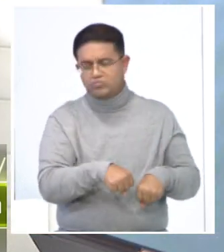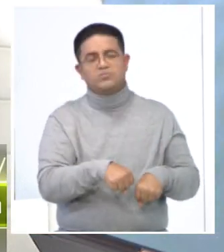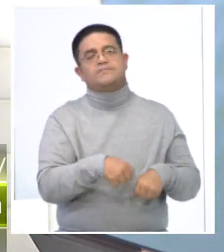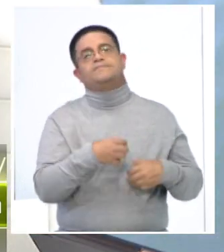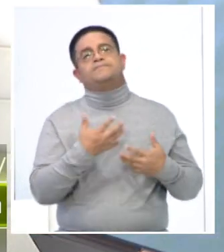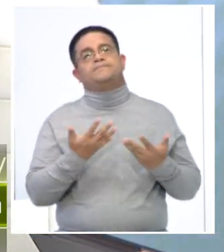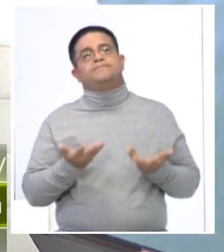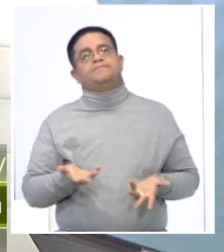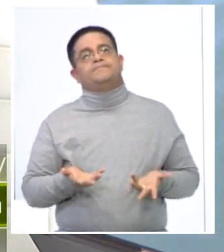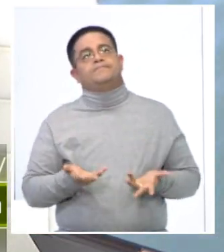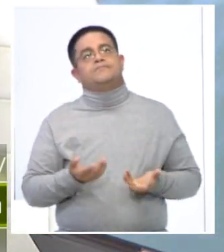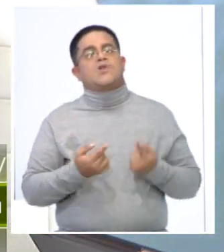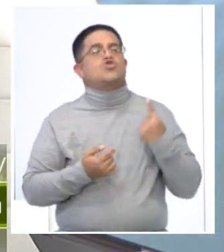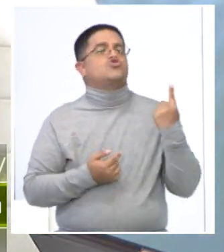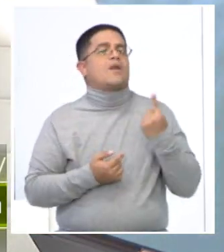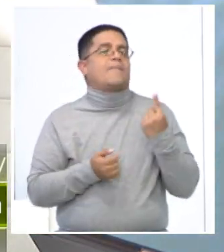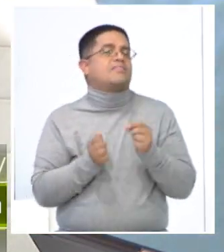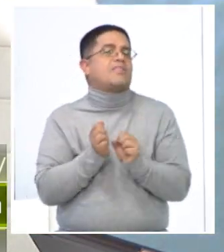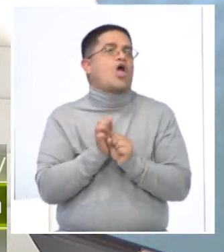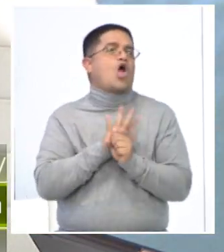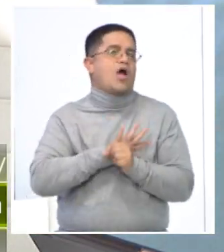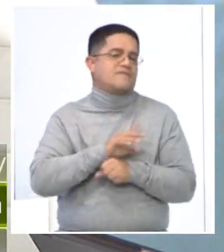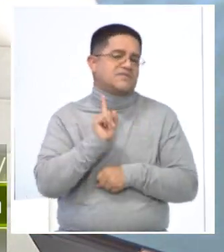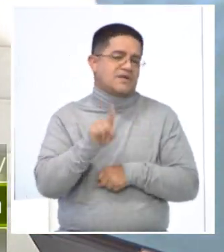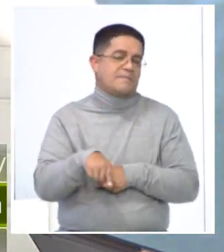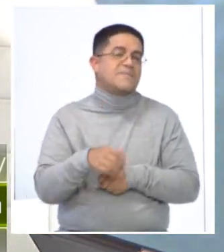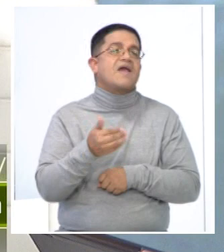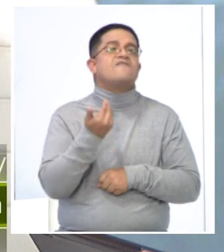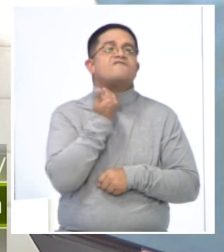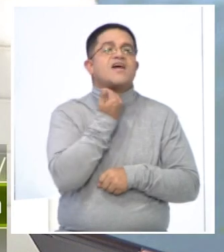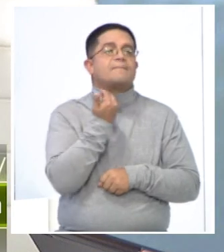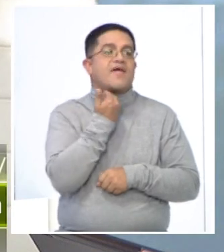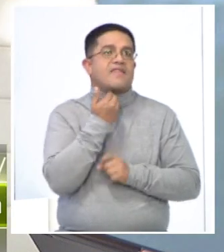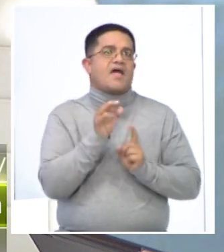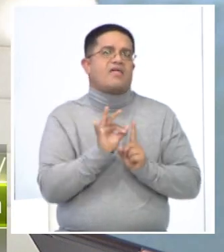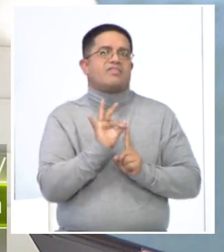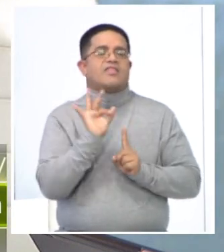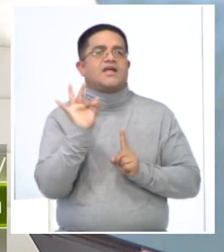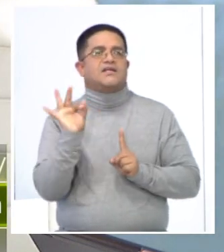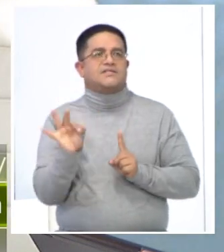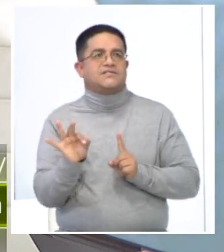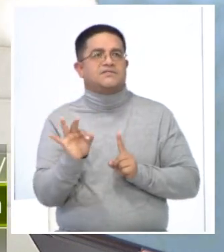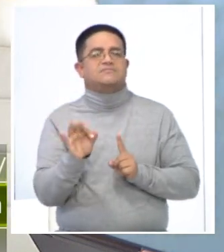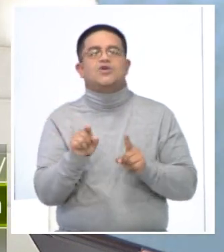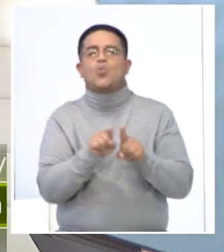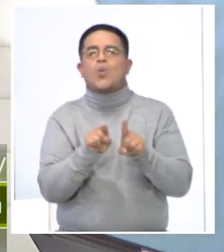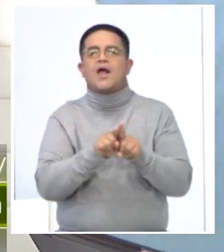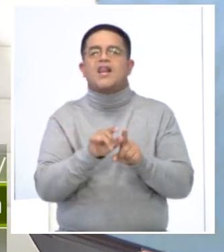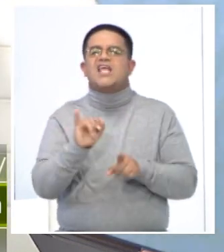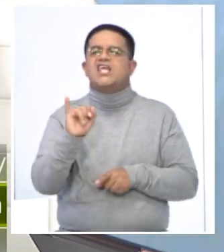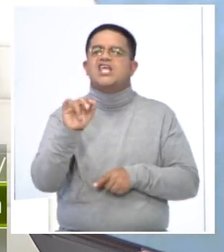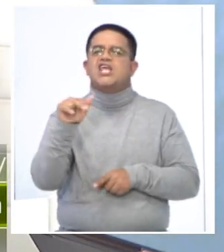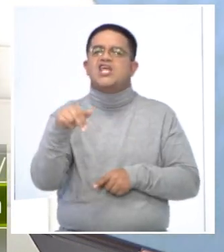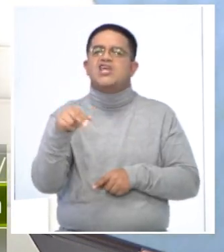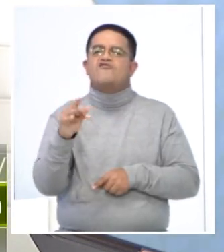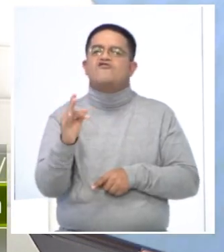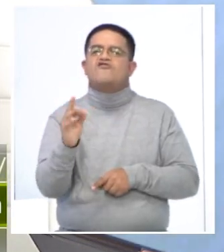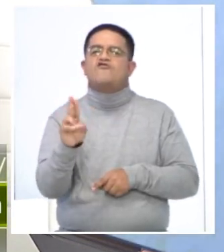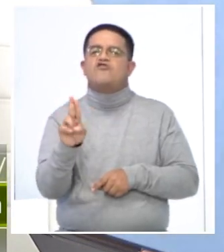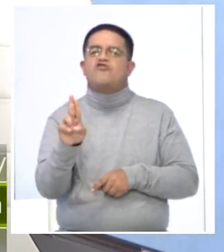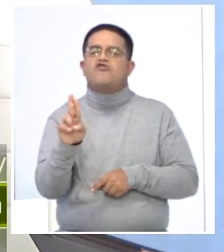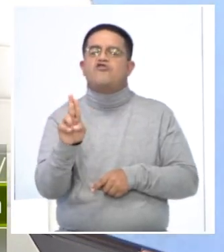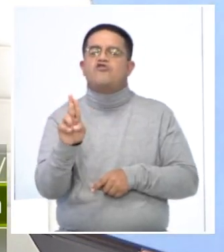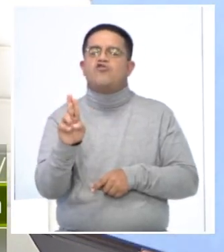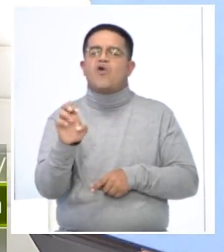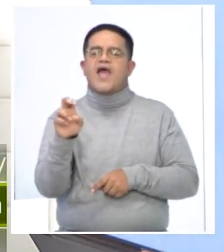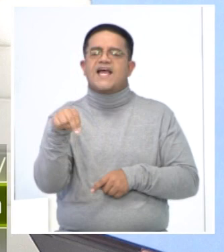este no solo por el covid sino para las enfermedades eh contagiosas como la influenza realmente es importante y